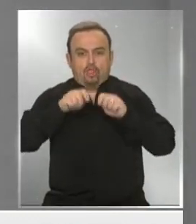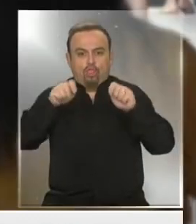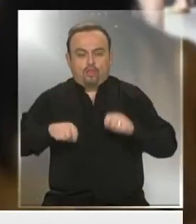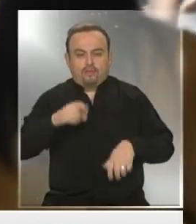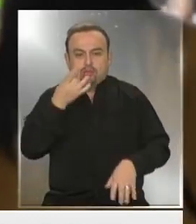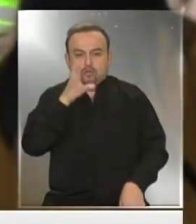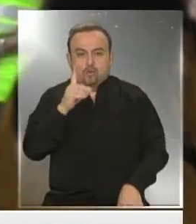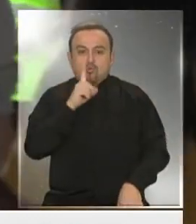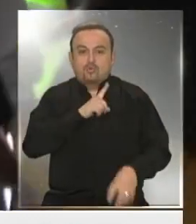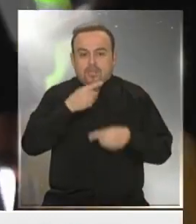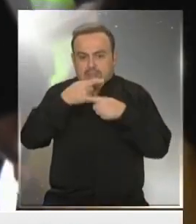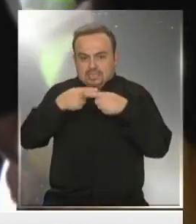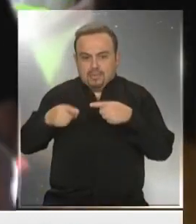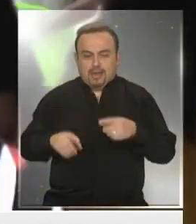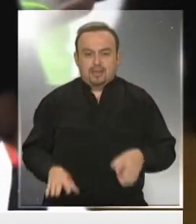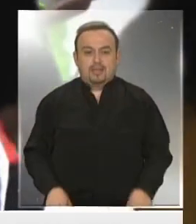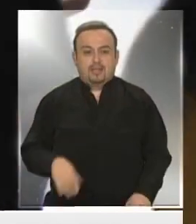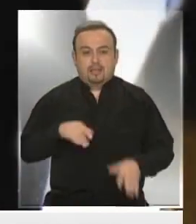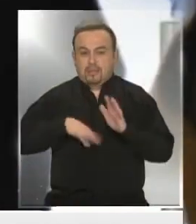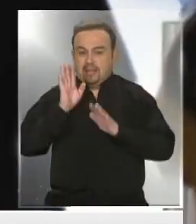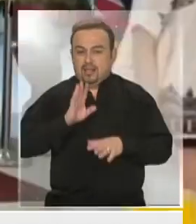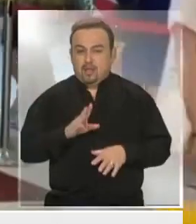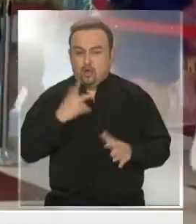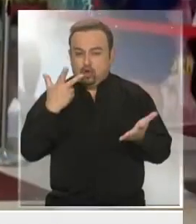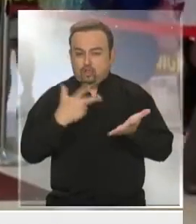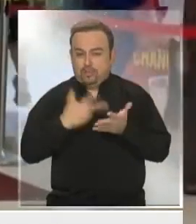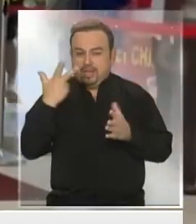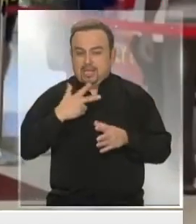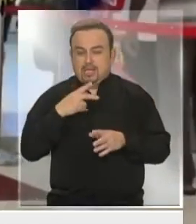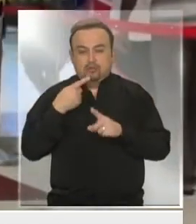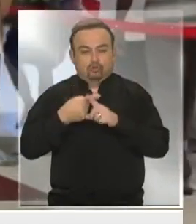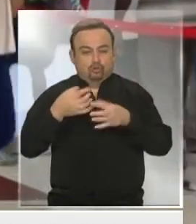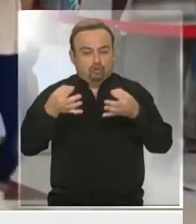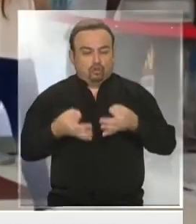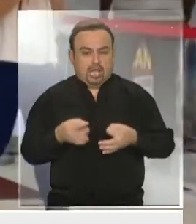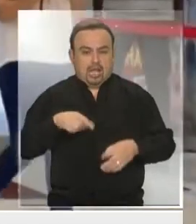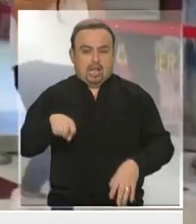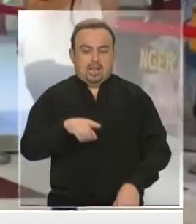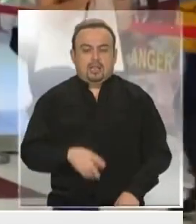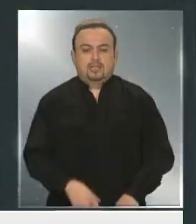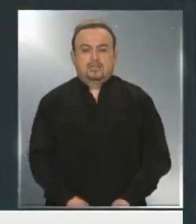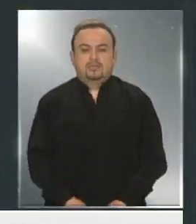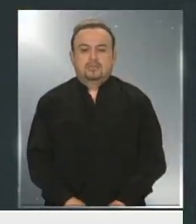solo la última semana ya son más de 8000 casos en total